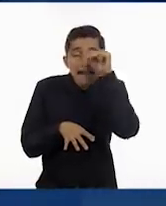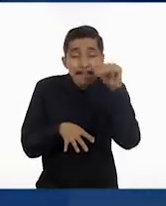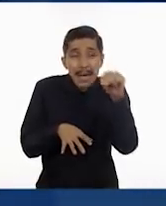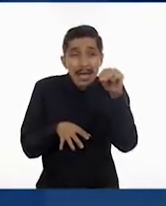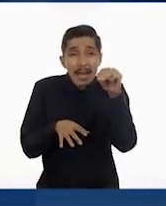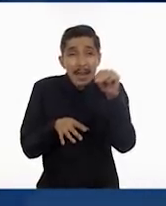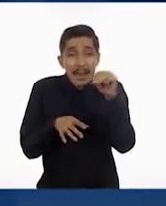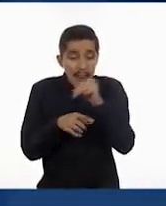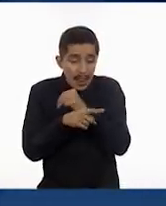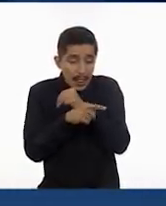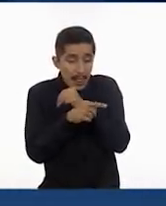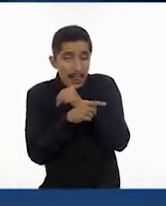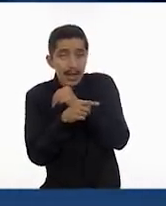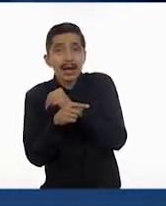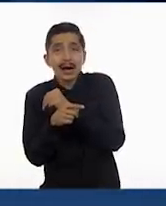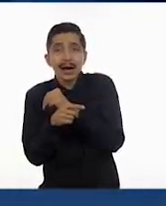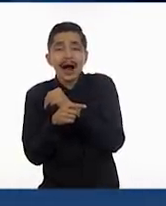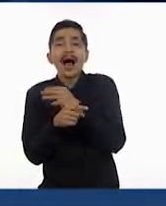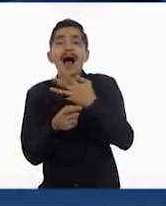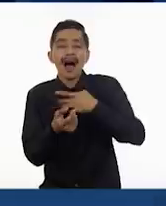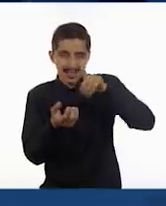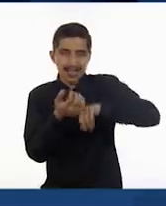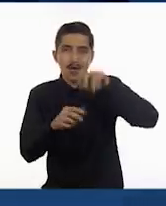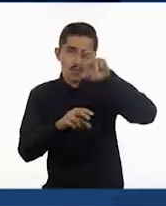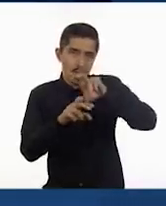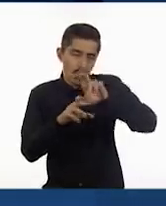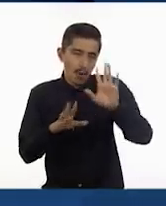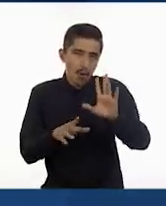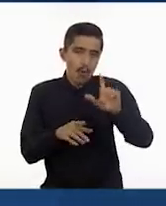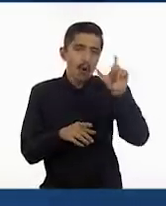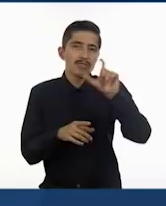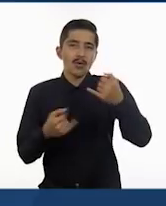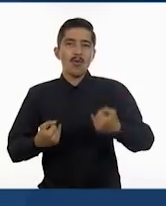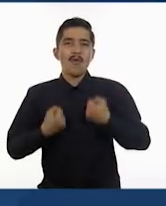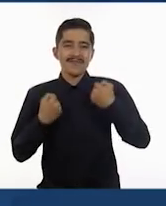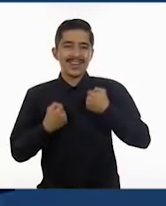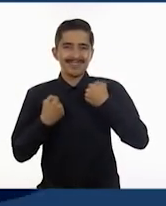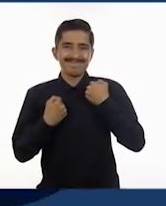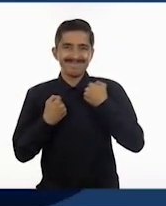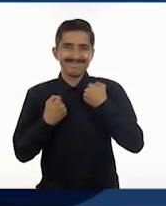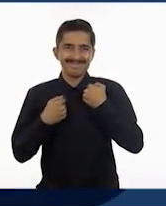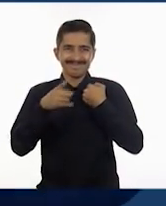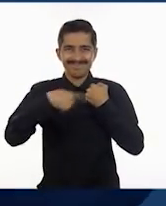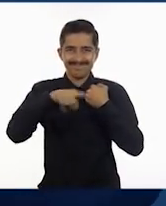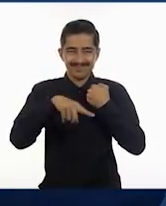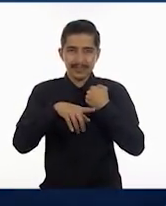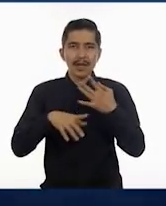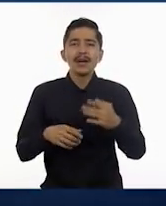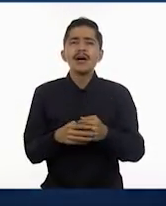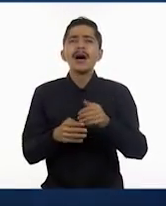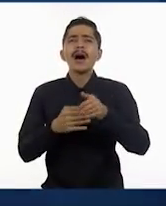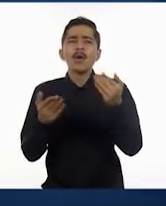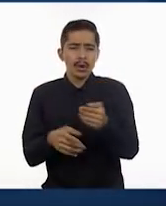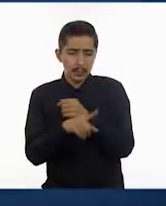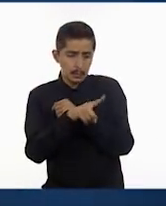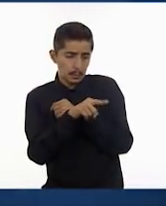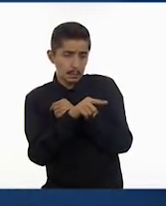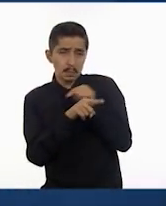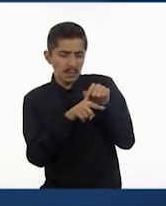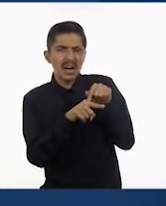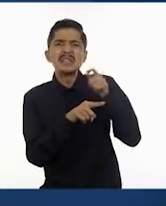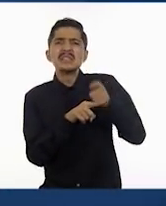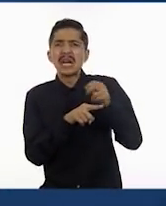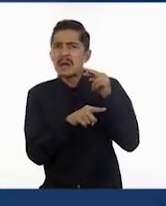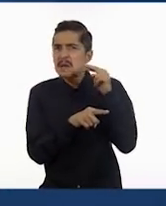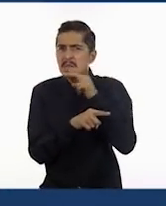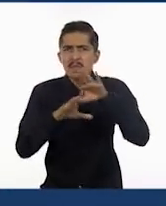de largo y se produce en los testículos a partir de la adolescencia. Su flagelo o cola le sirve para